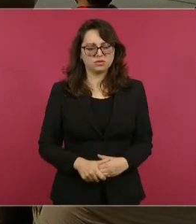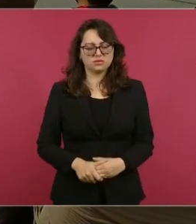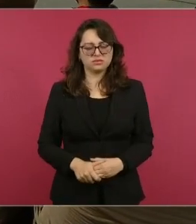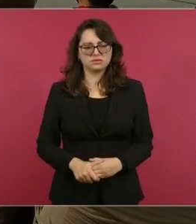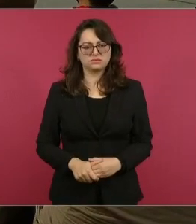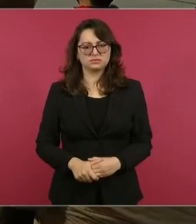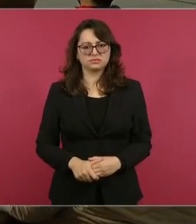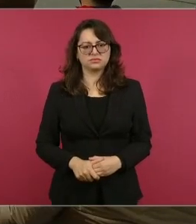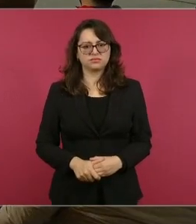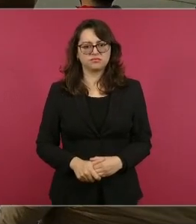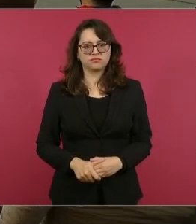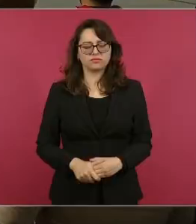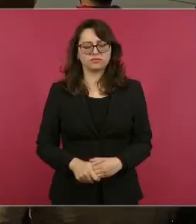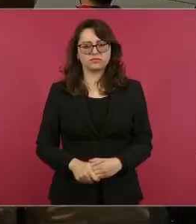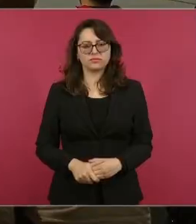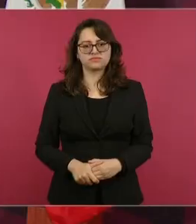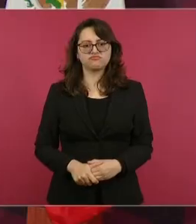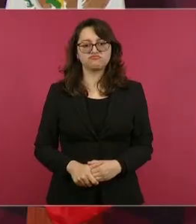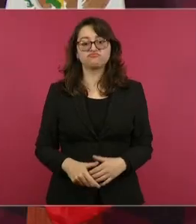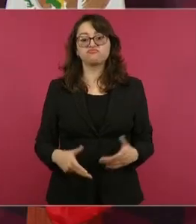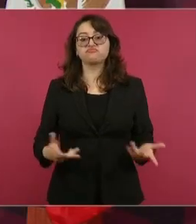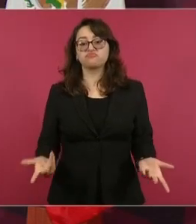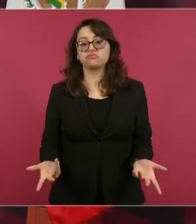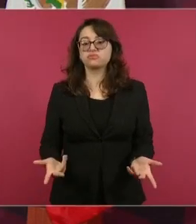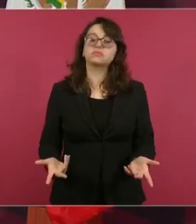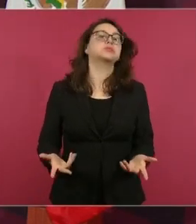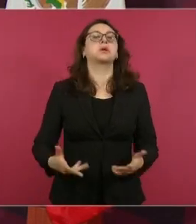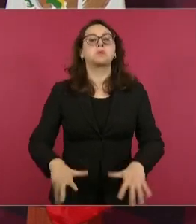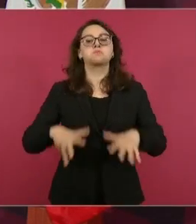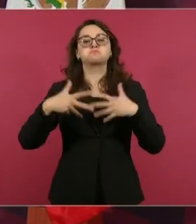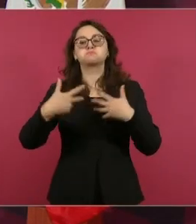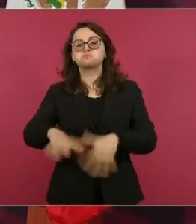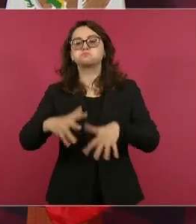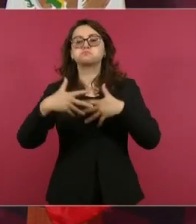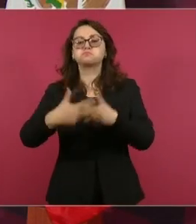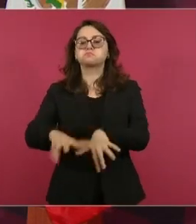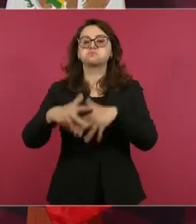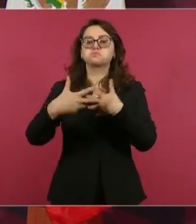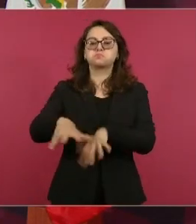Ya ahí van a manifestarse, ¿no?